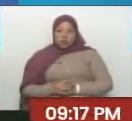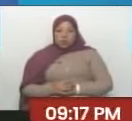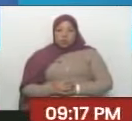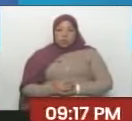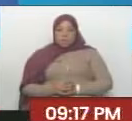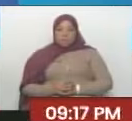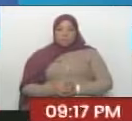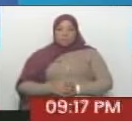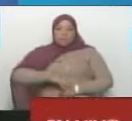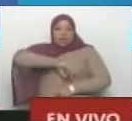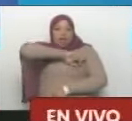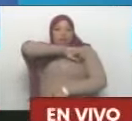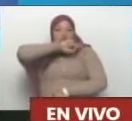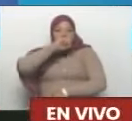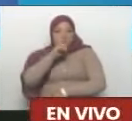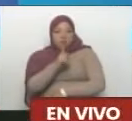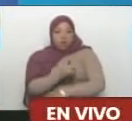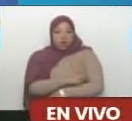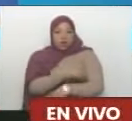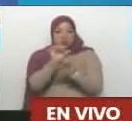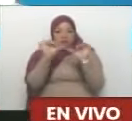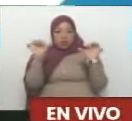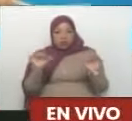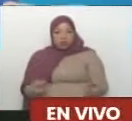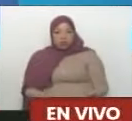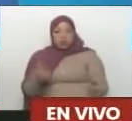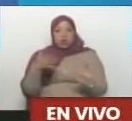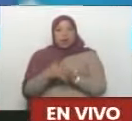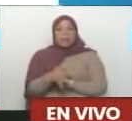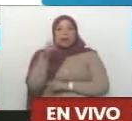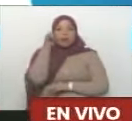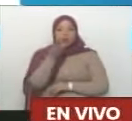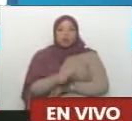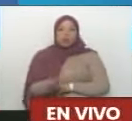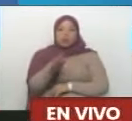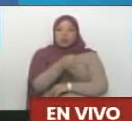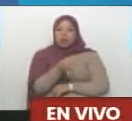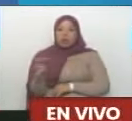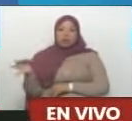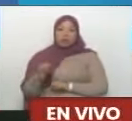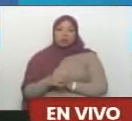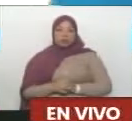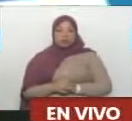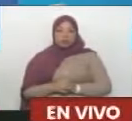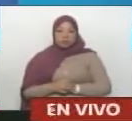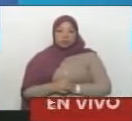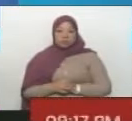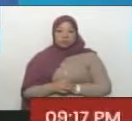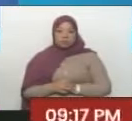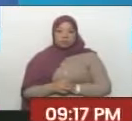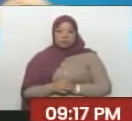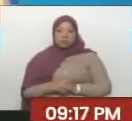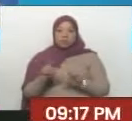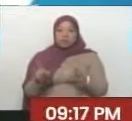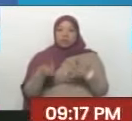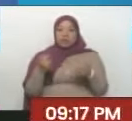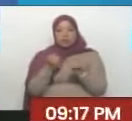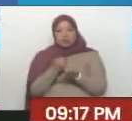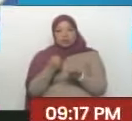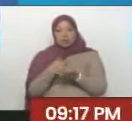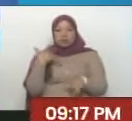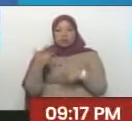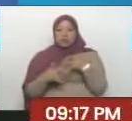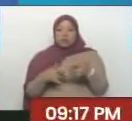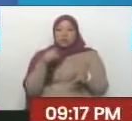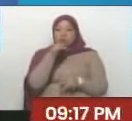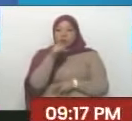la masa, la fuerza, la estructura organizada. Correcto. En sexto lugar, en